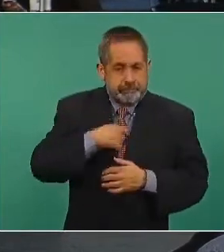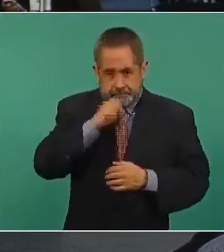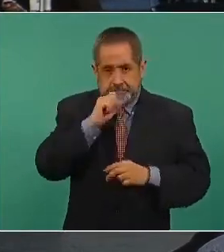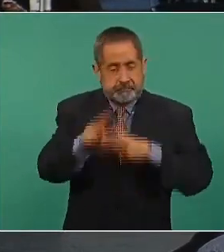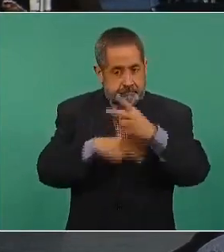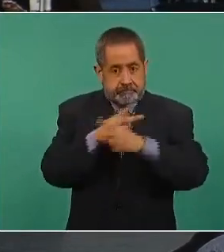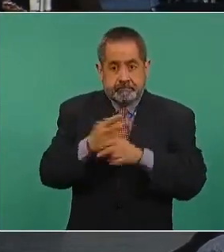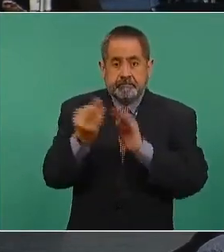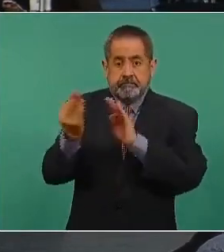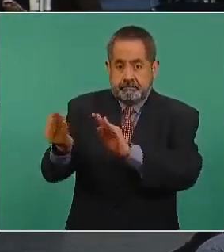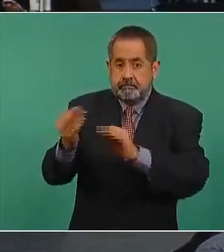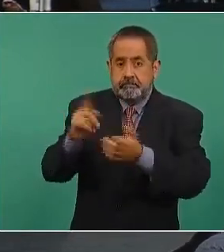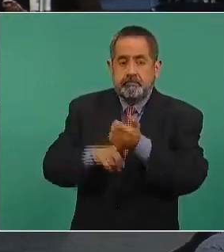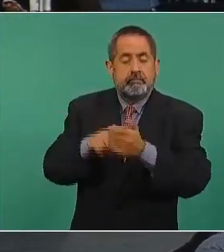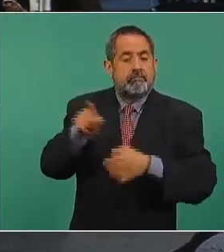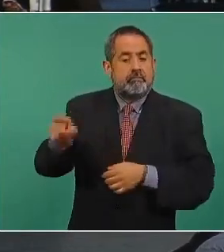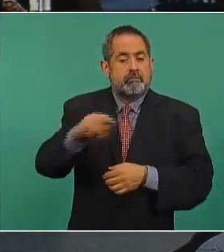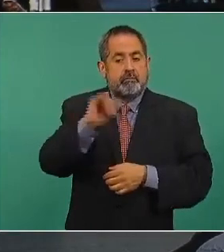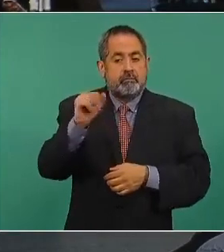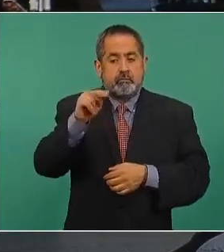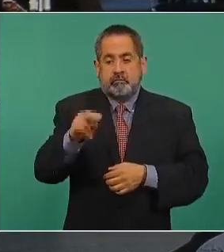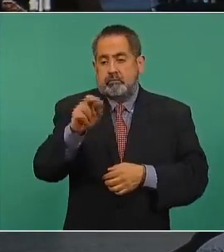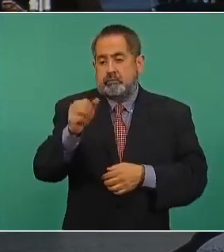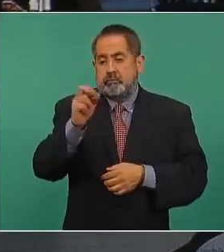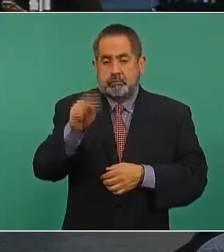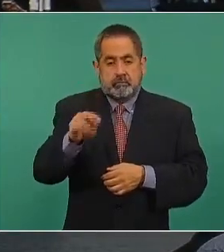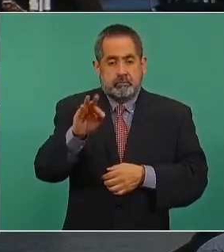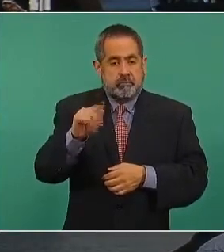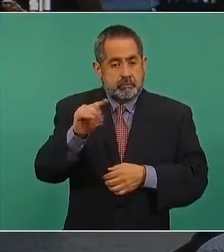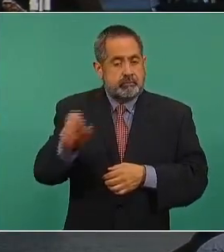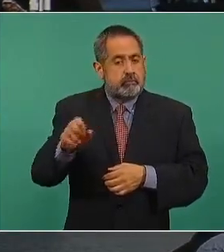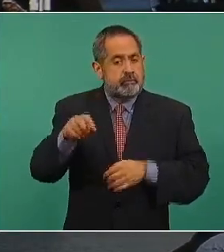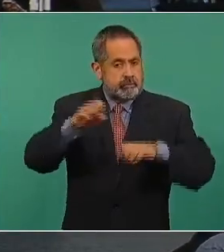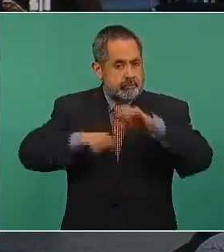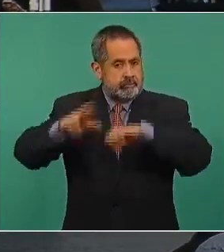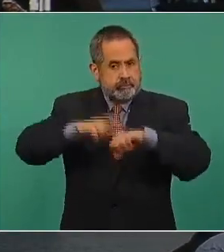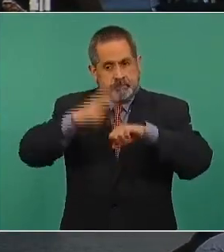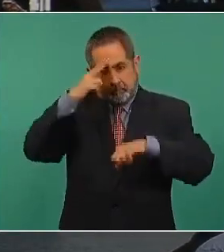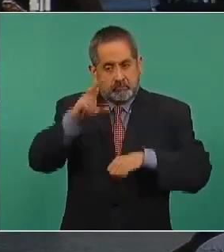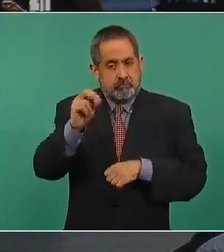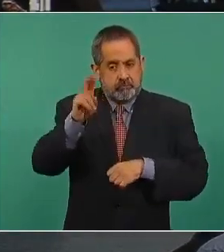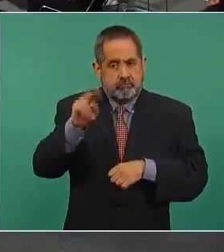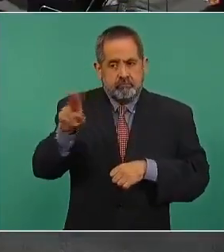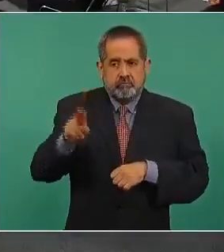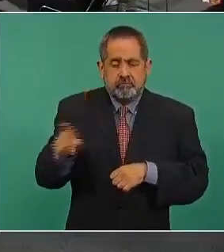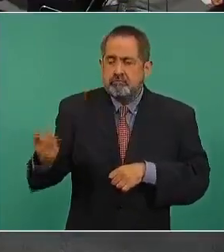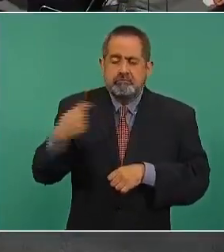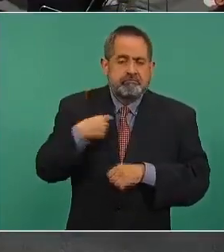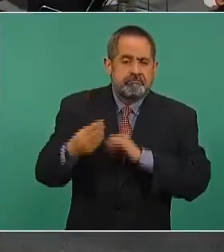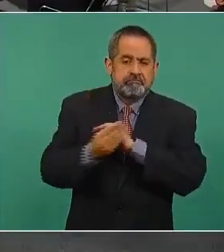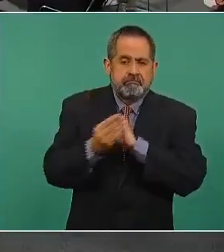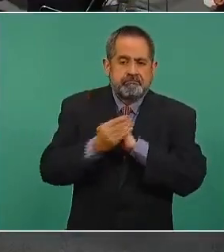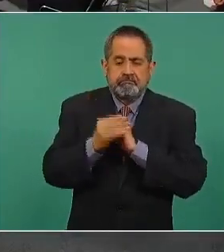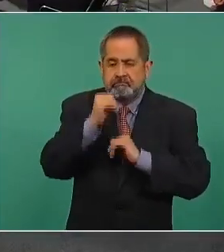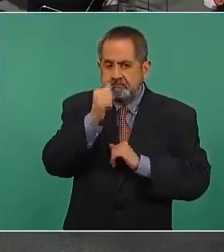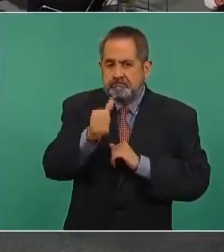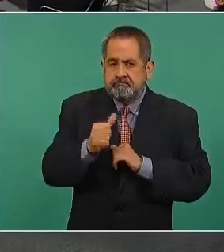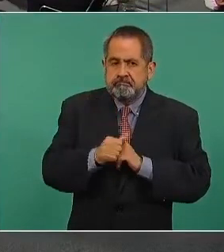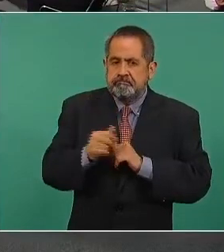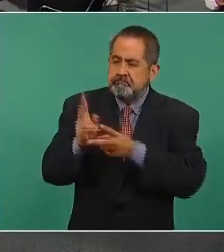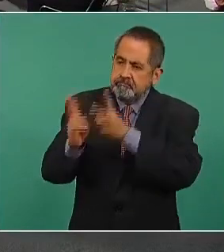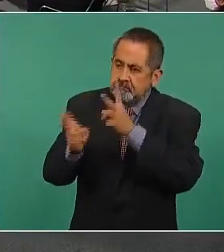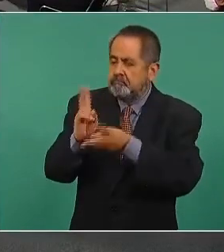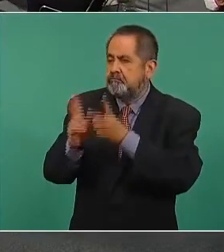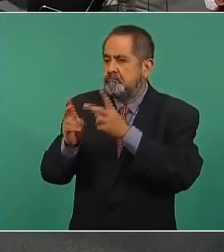otra entrevista con Juan Ramón de la Fuente, el embajador de México ante la ONU, pues no me permitieron ni grabar